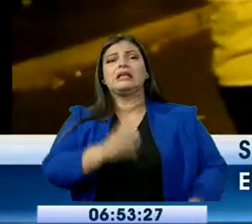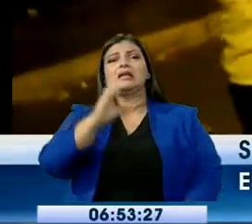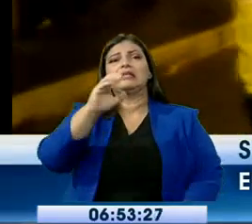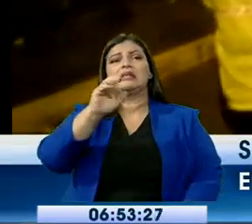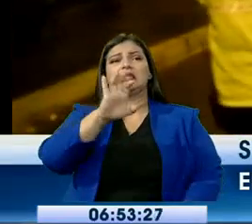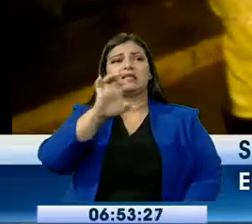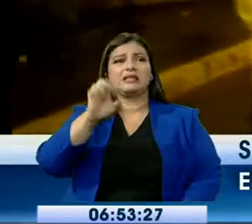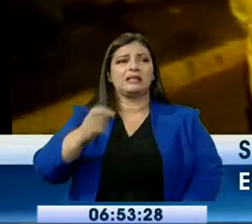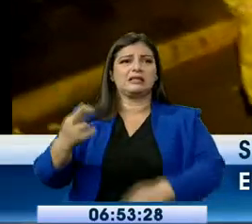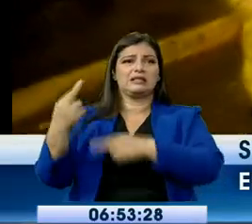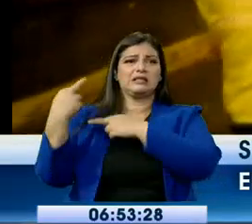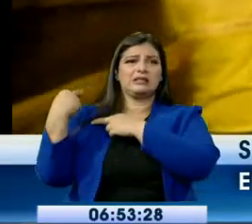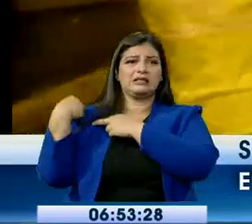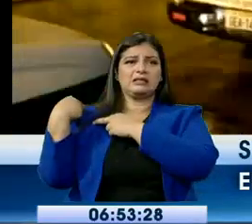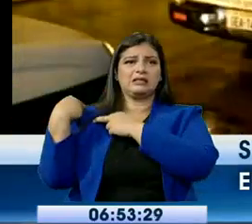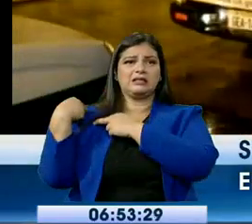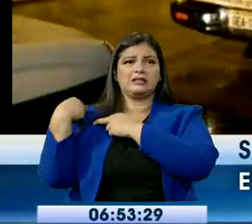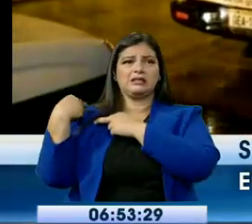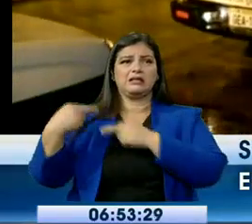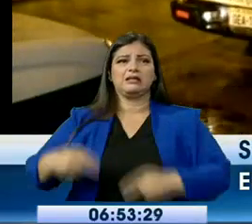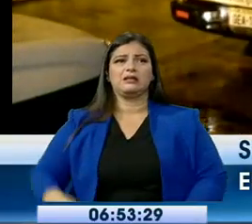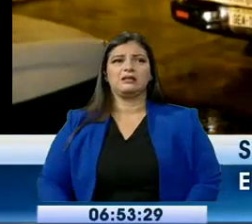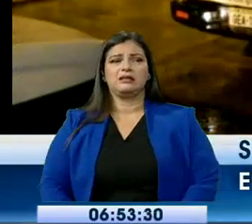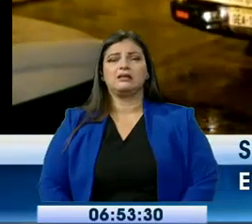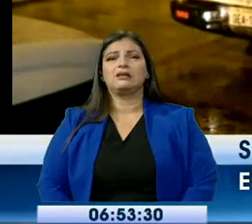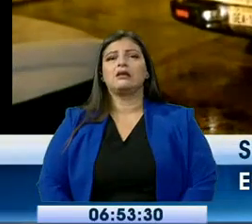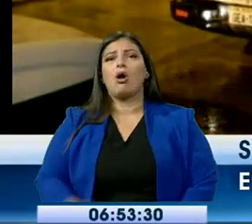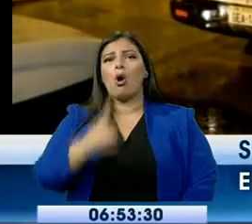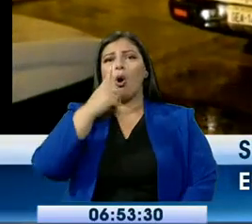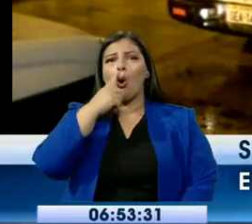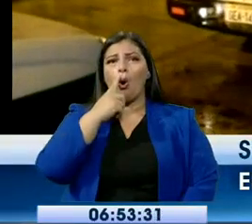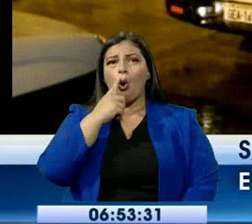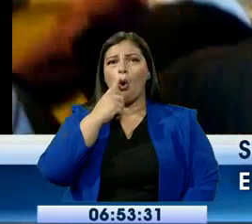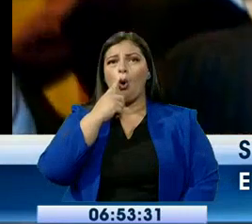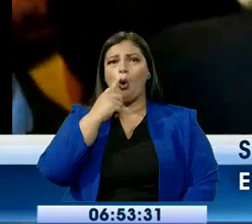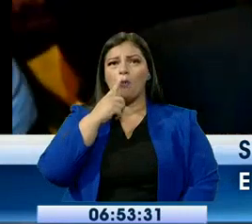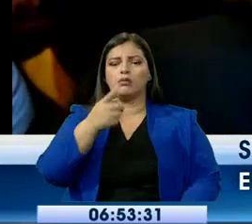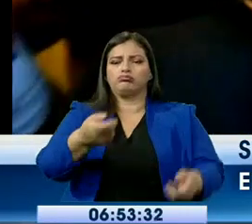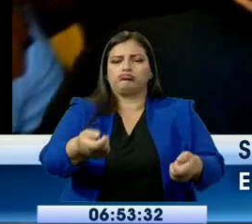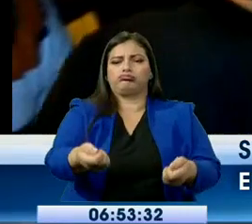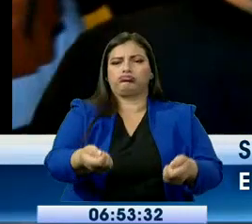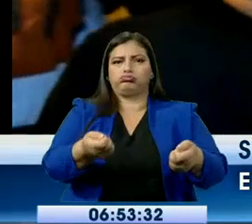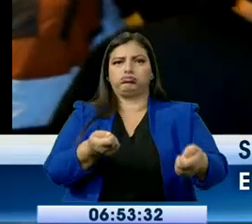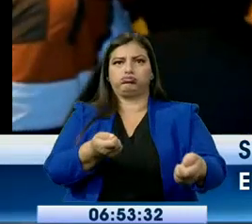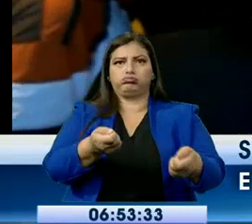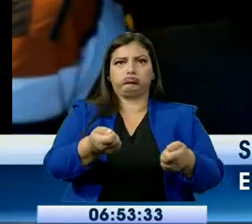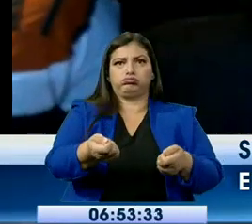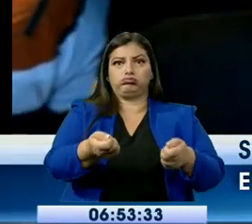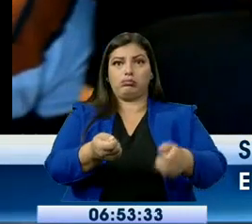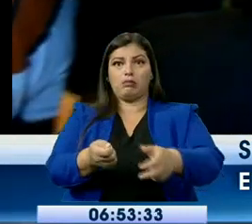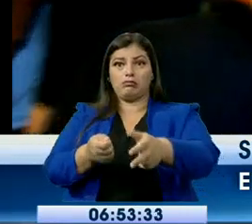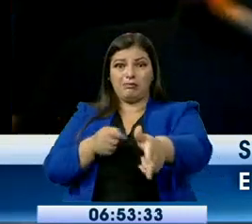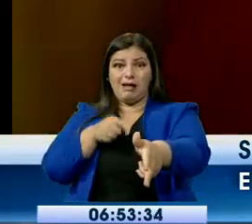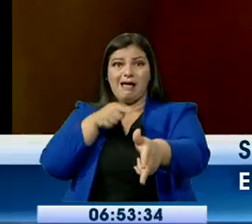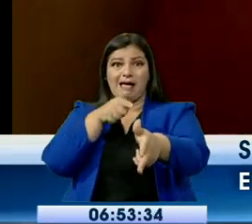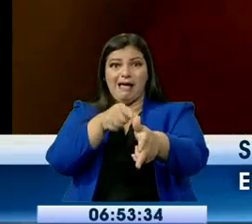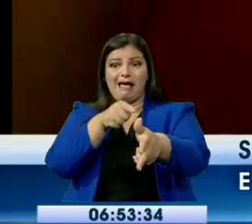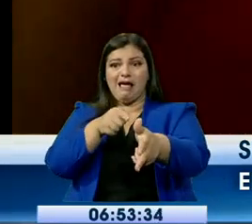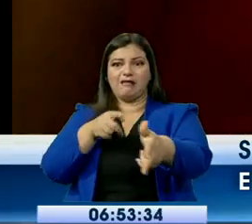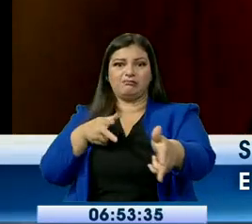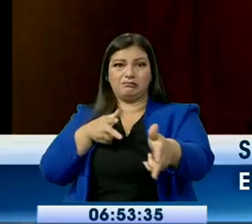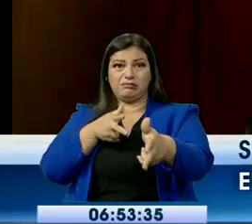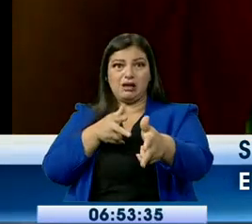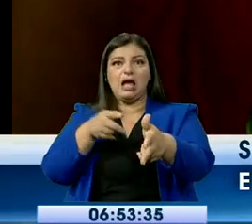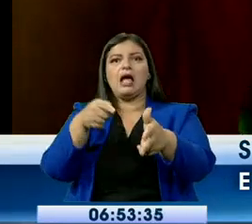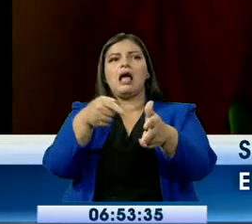Del conductor del tráiler se desconoce el paradero. Abandonó el sitio al momento del percance. Los cuerpos fueron trasladados